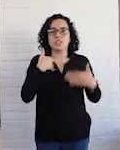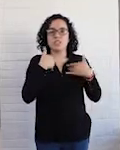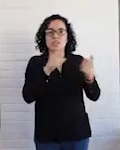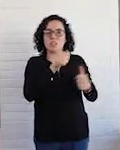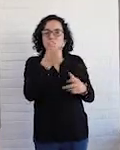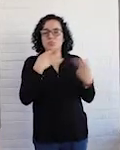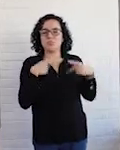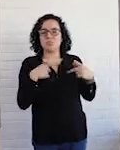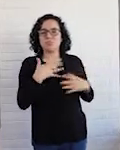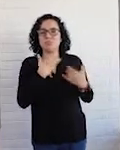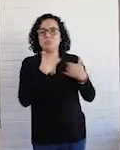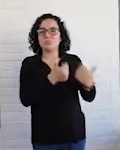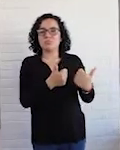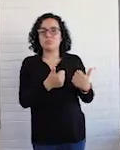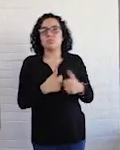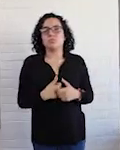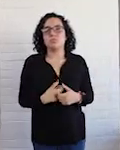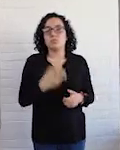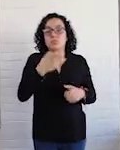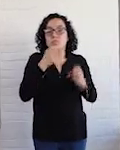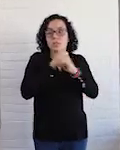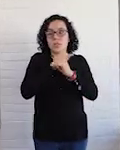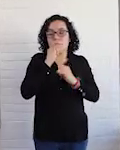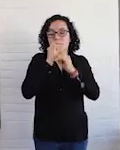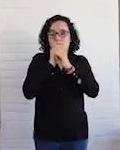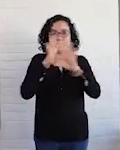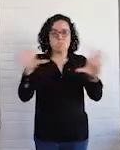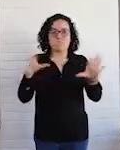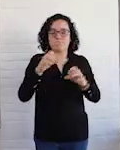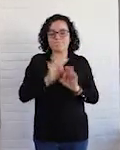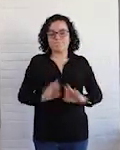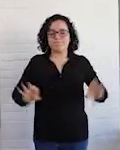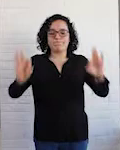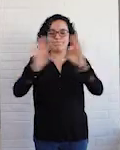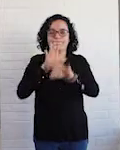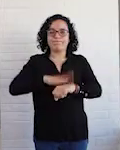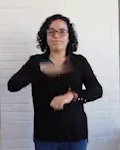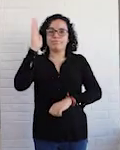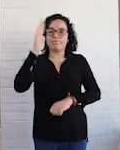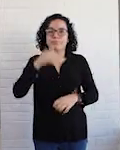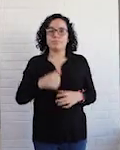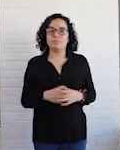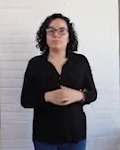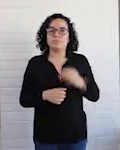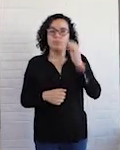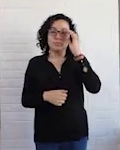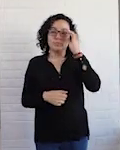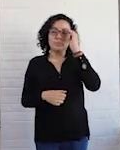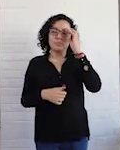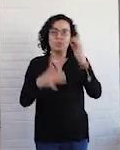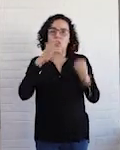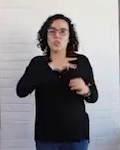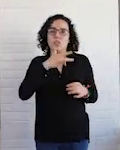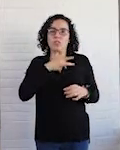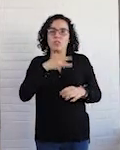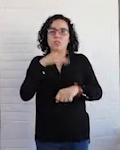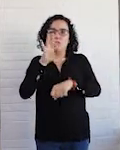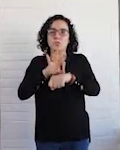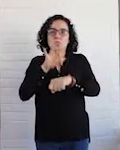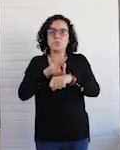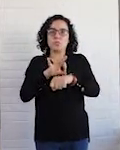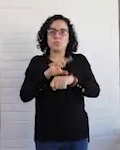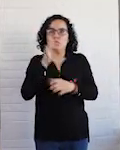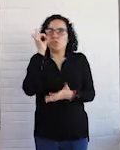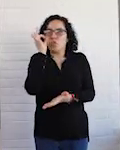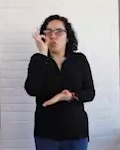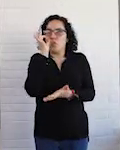otro. Esa es la información más importante. El corazón, y esto es un dato médico, es el